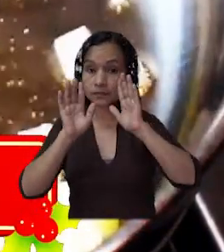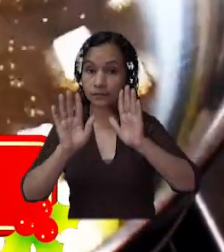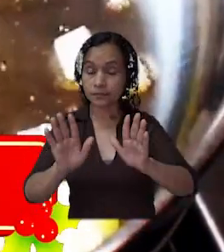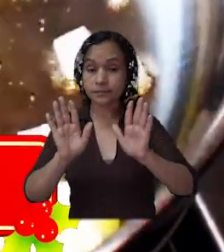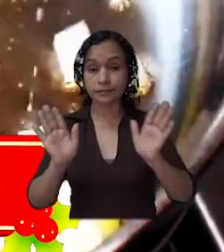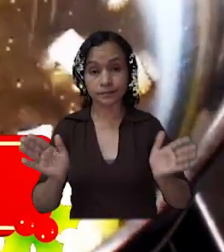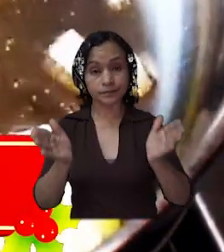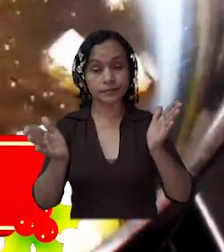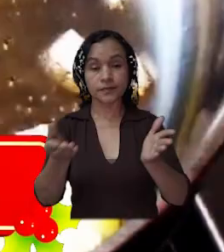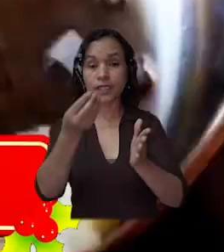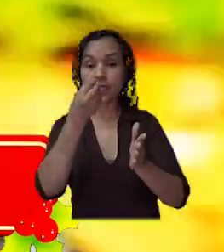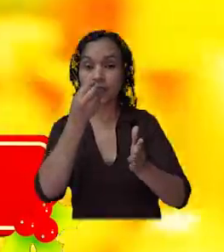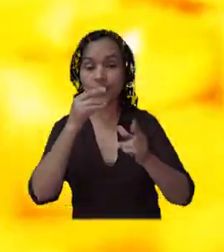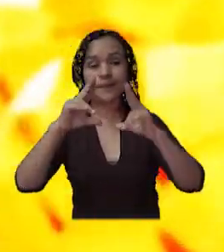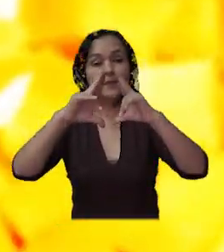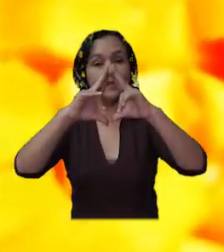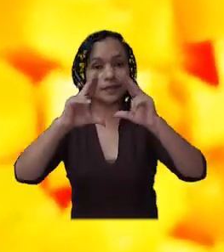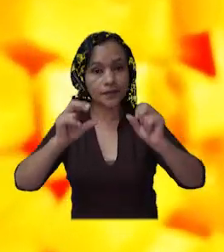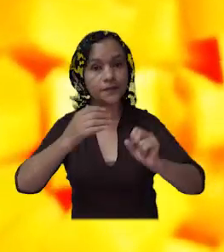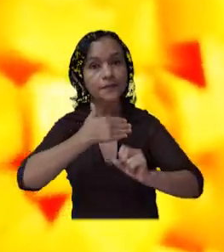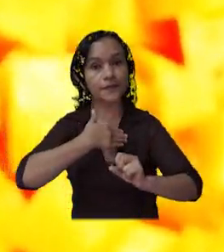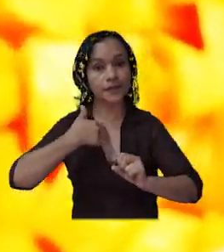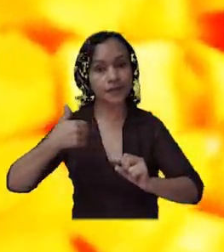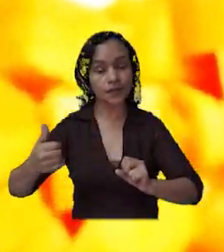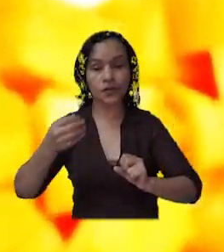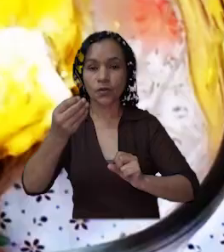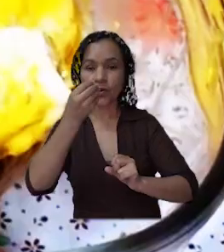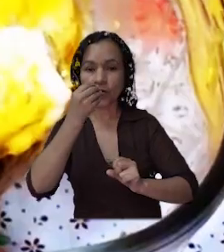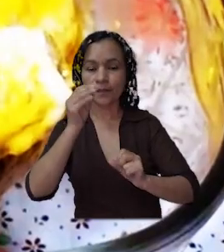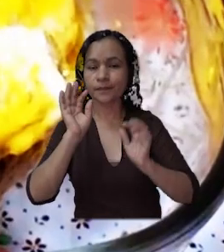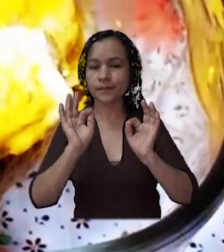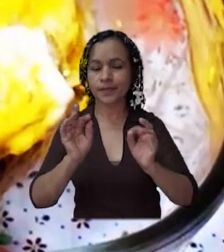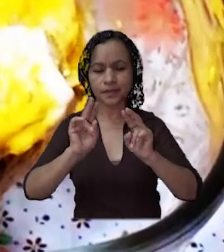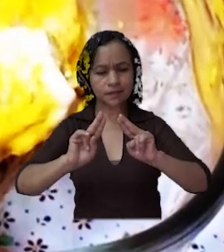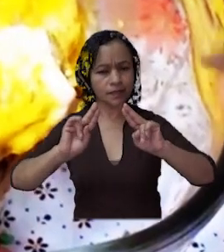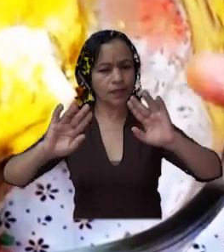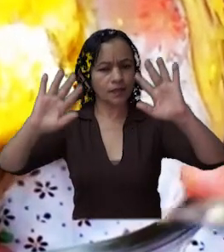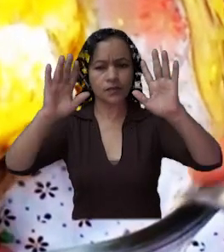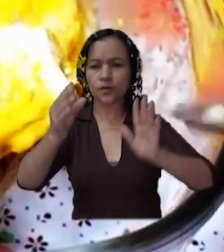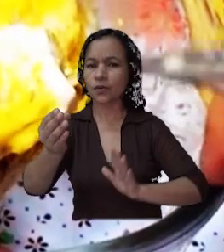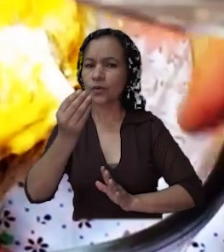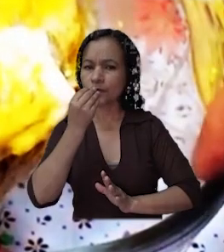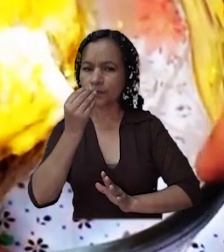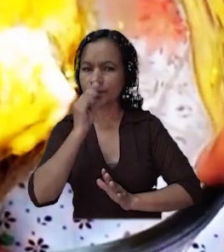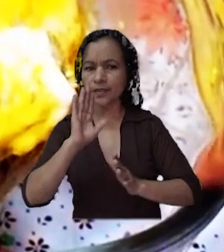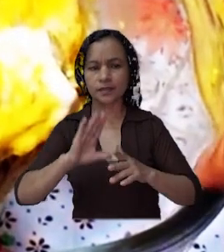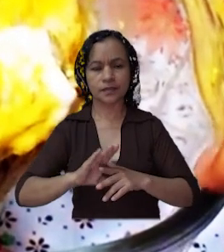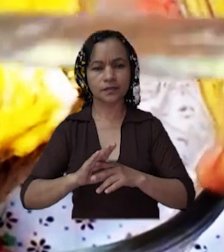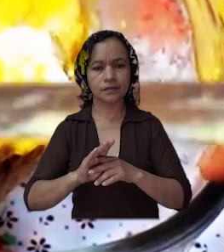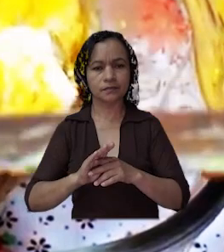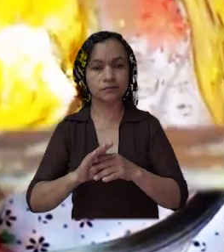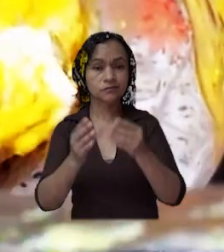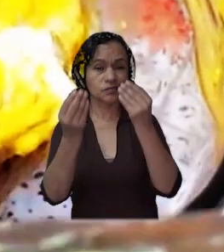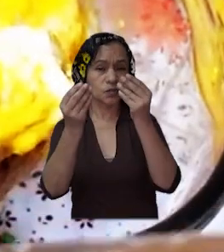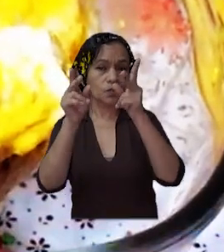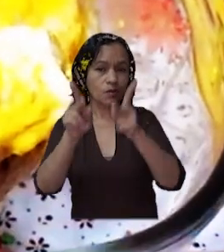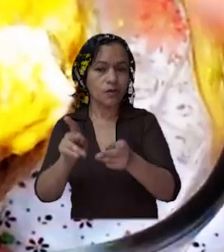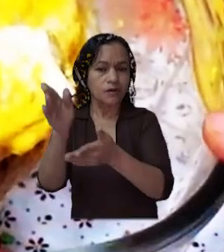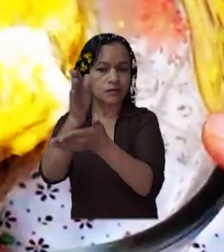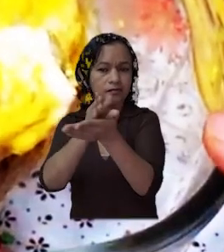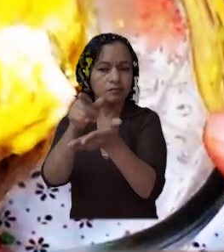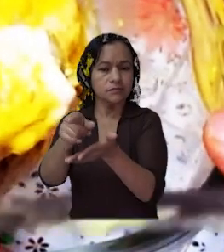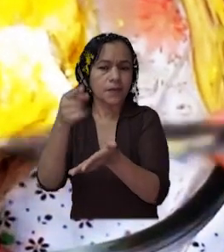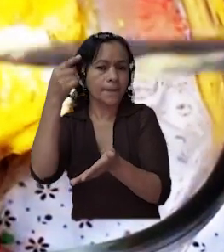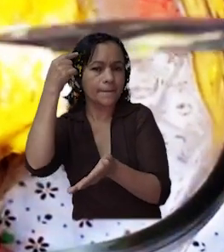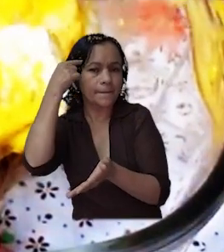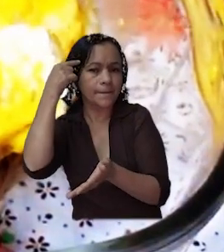la promoción de la comida nicaragüense, comida fresca, comida natural. Lo que pasa es que mucha gente